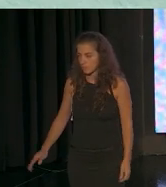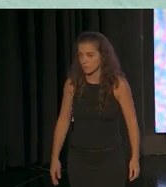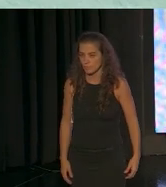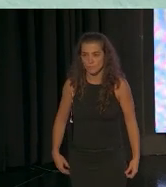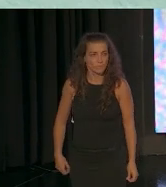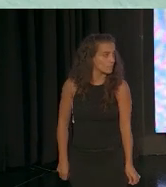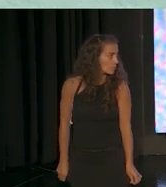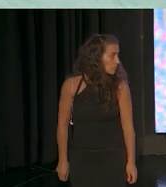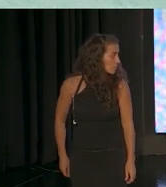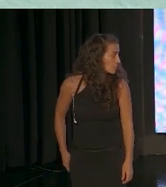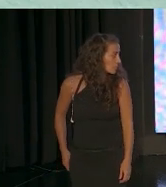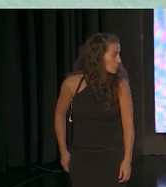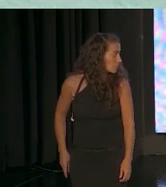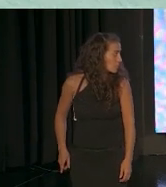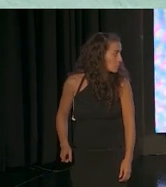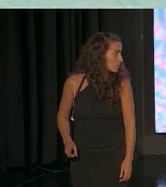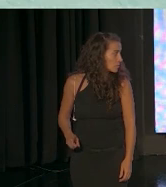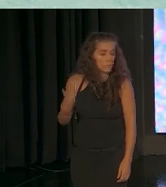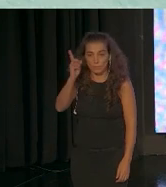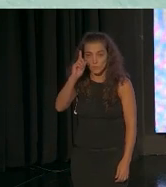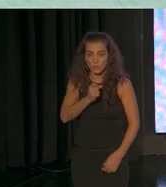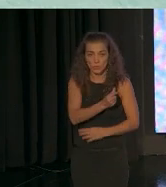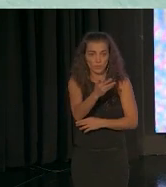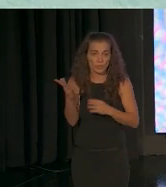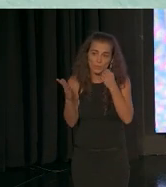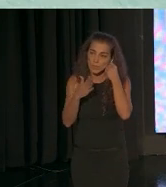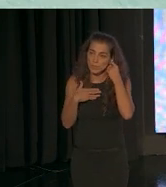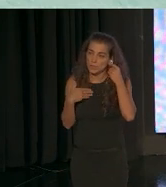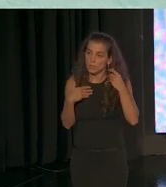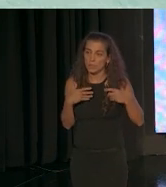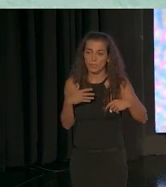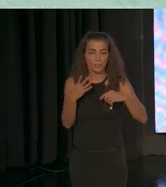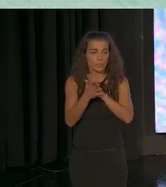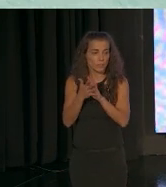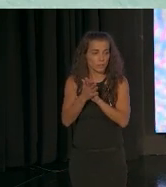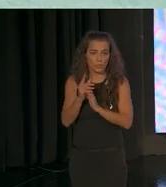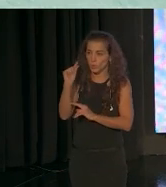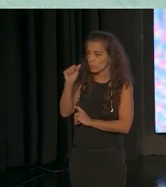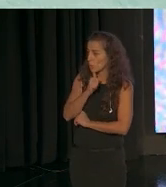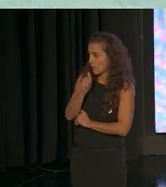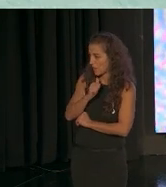Oigo voces que no son en mi cabeza. No sé si alguien tiene algo que aportar. A mí me encantaría. Un poquito de